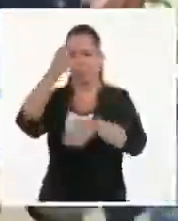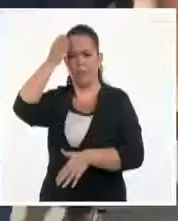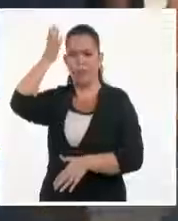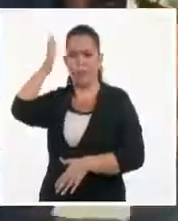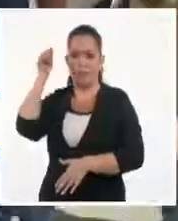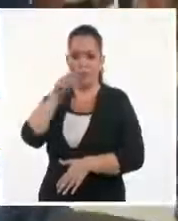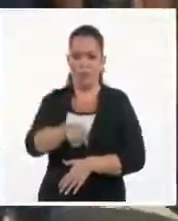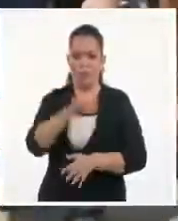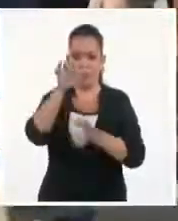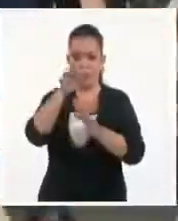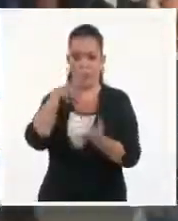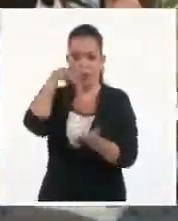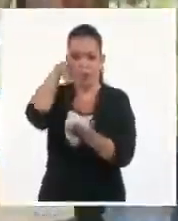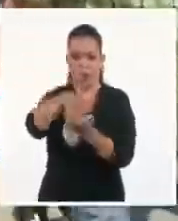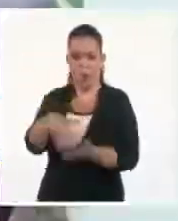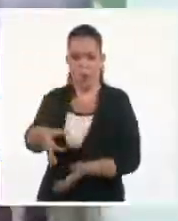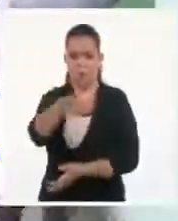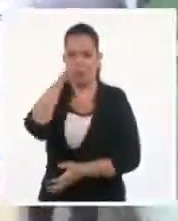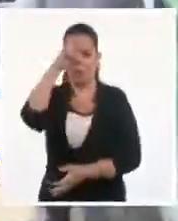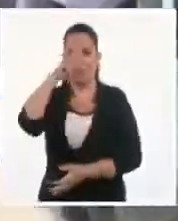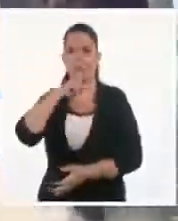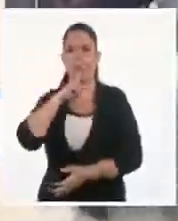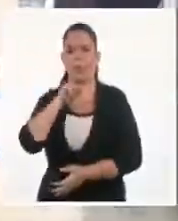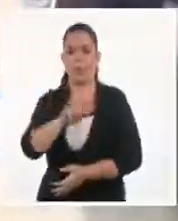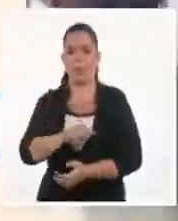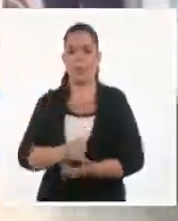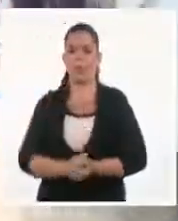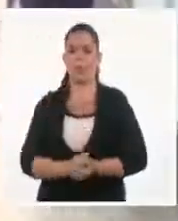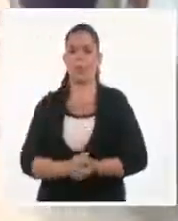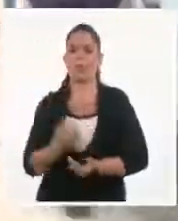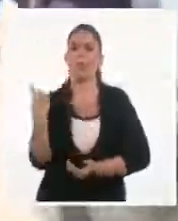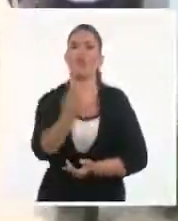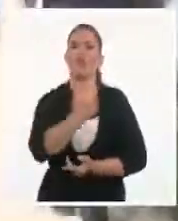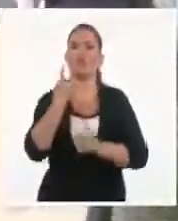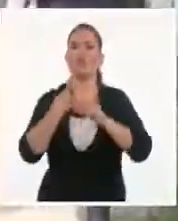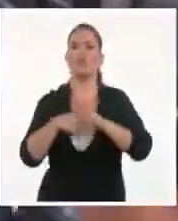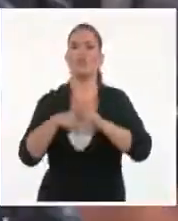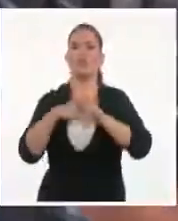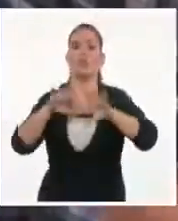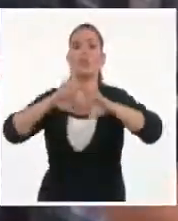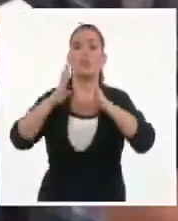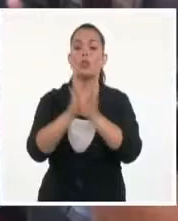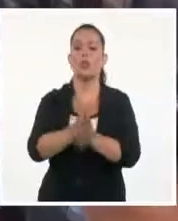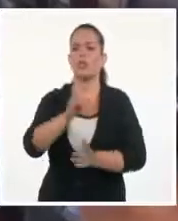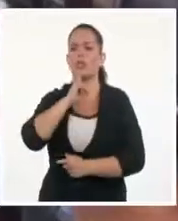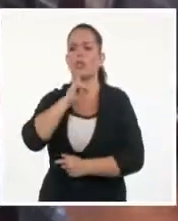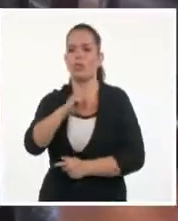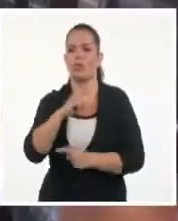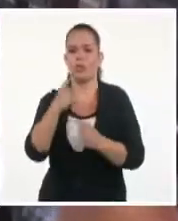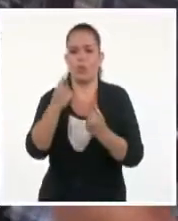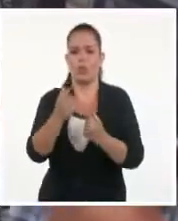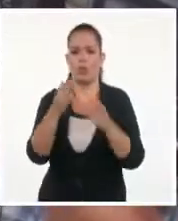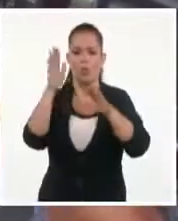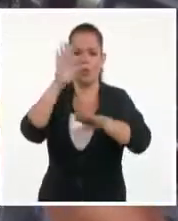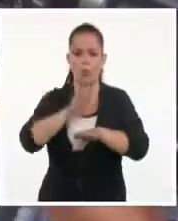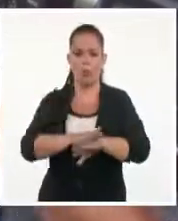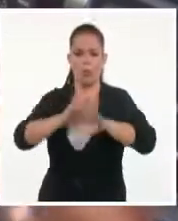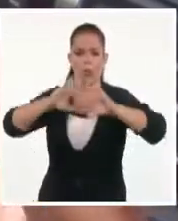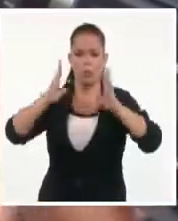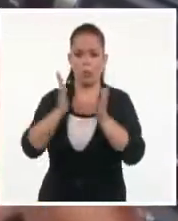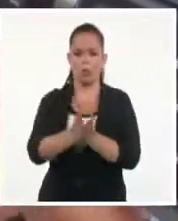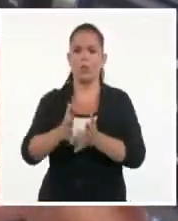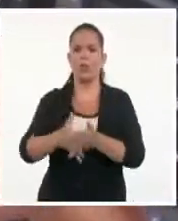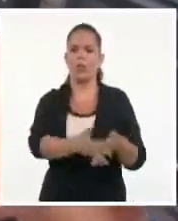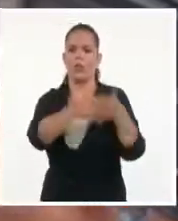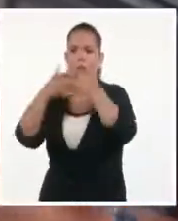Baños. Vamos a vencer las dificultades económicas que nos impone el genocida bloqueo de Estados Unidos y el agravamiento de la